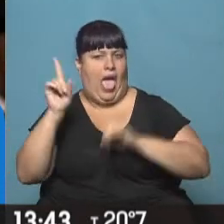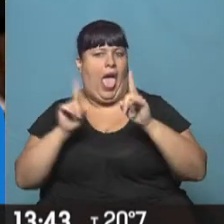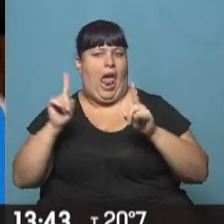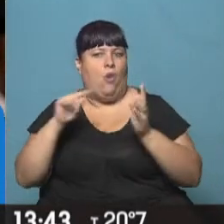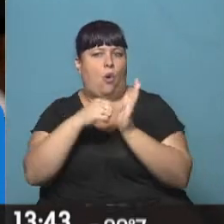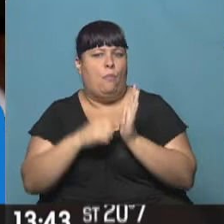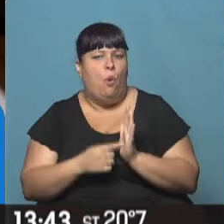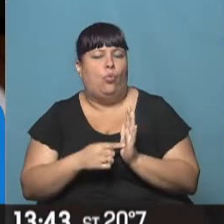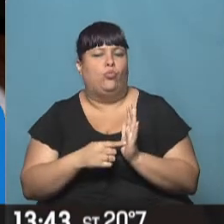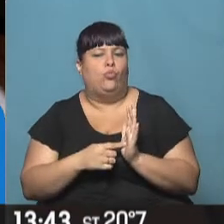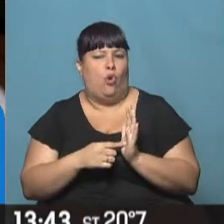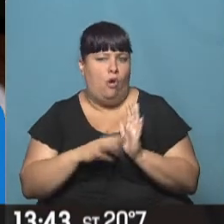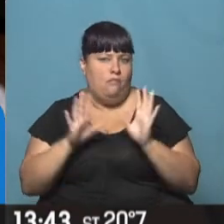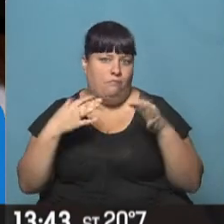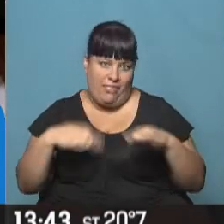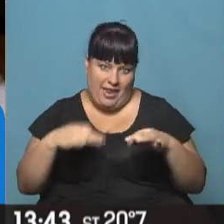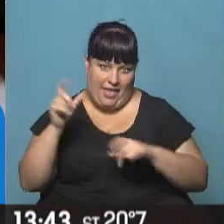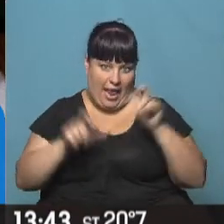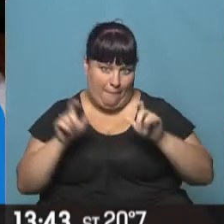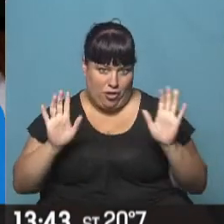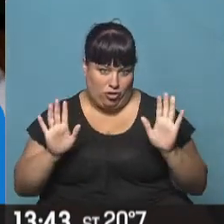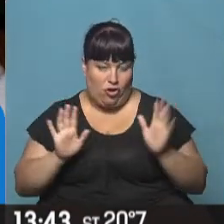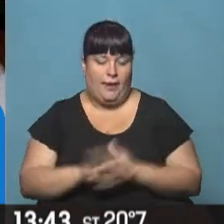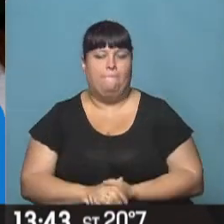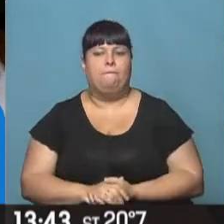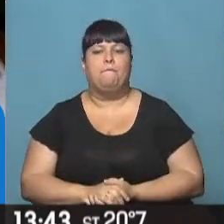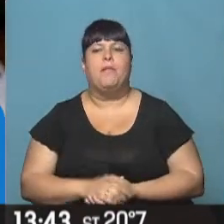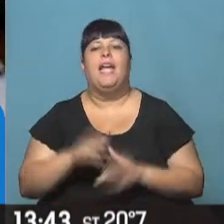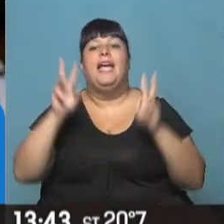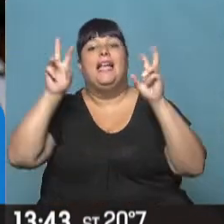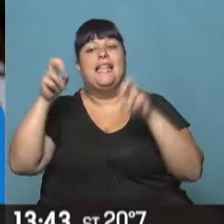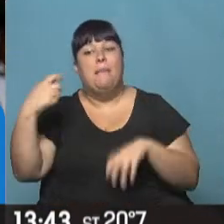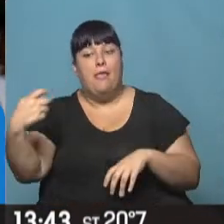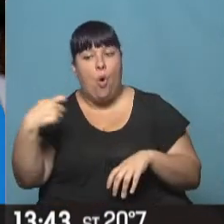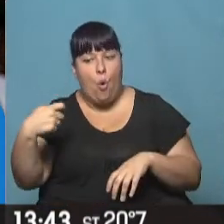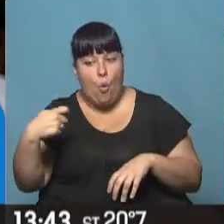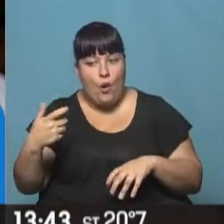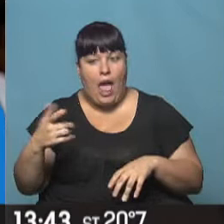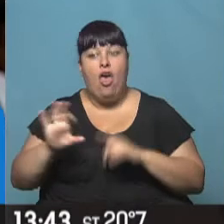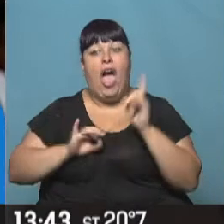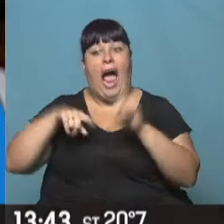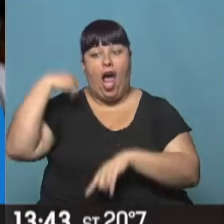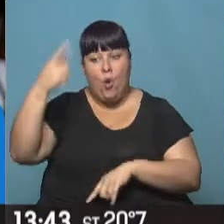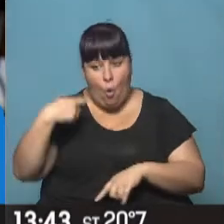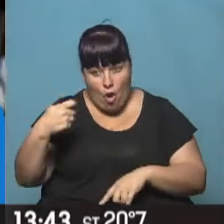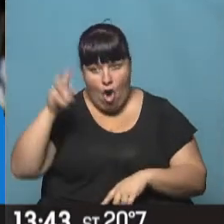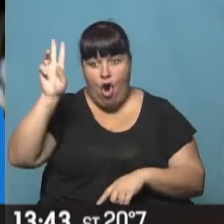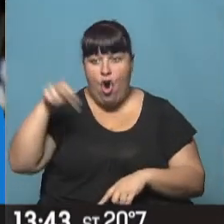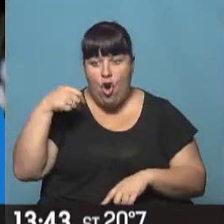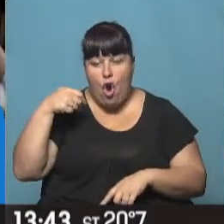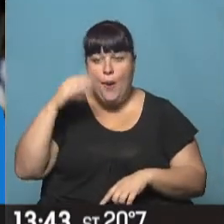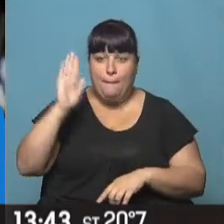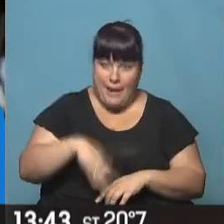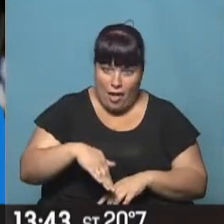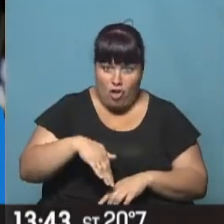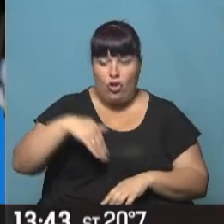puntos que tienen una lógica sensibilidad popular. El tema de las jubilaciones. ¿El año que viene los jubilados van a cobrar